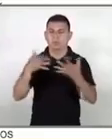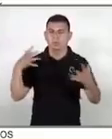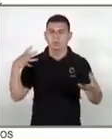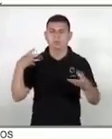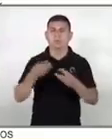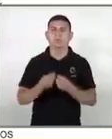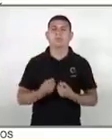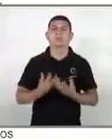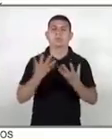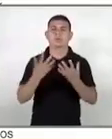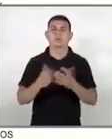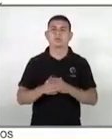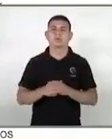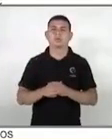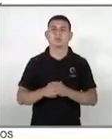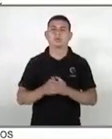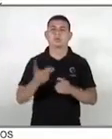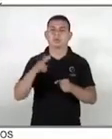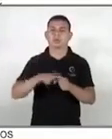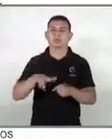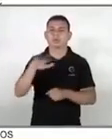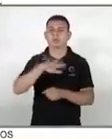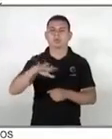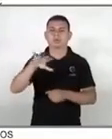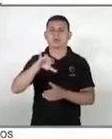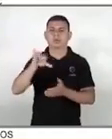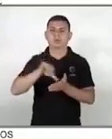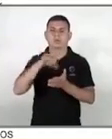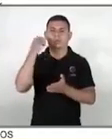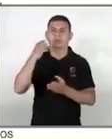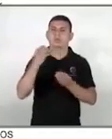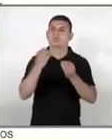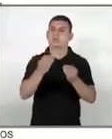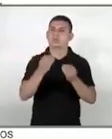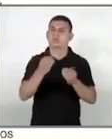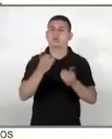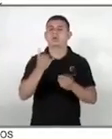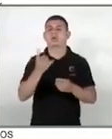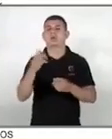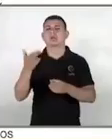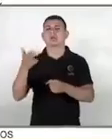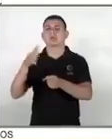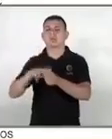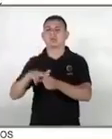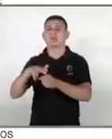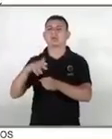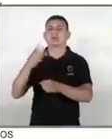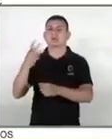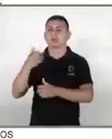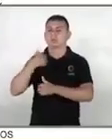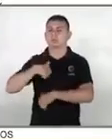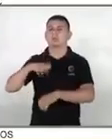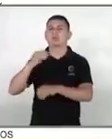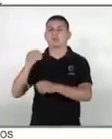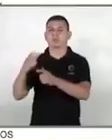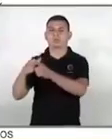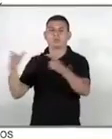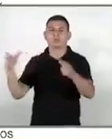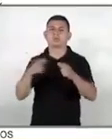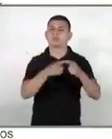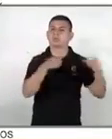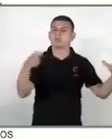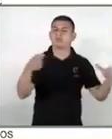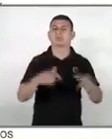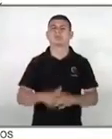sigue siendo la jurisdicción sanitaria número 1 y la jurisdicción sanitaria número 3 los que representan el mayor número de casos